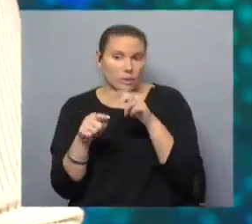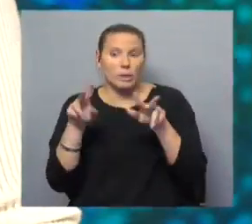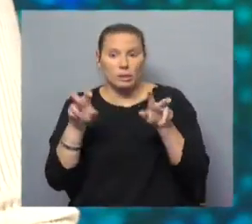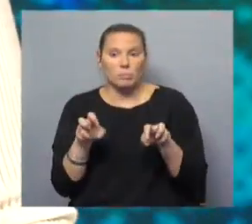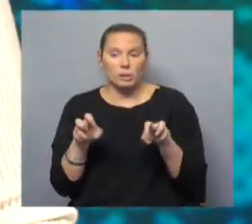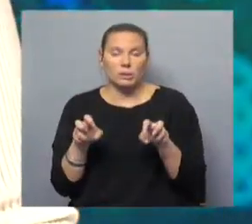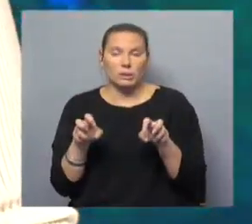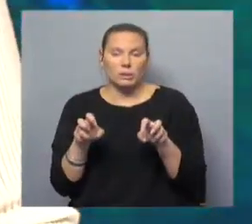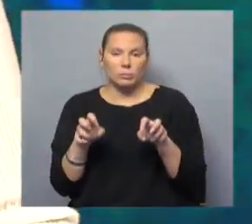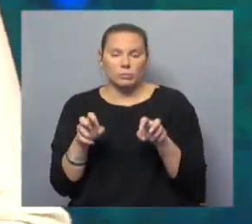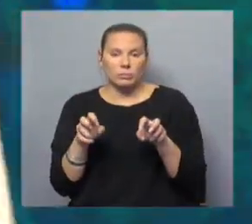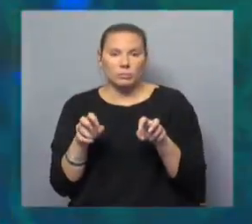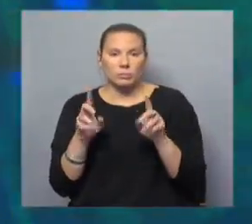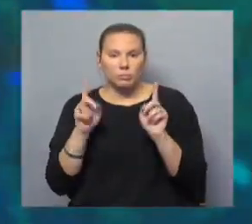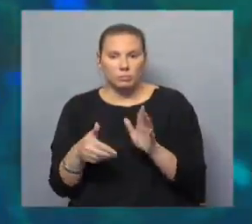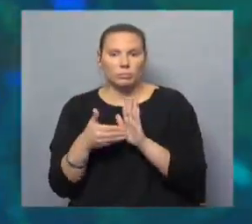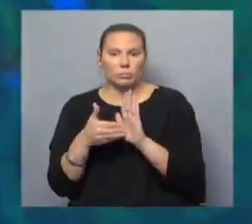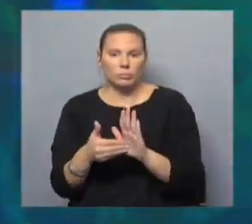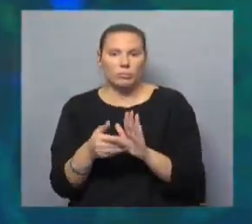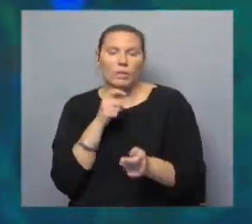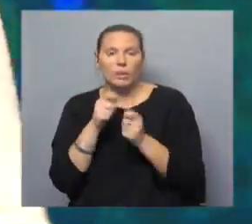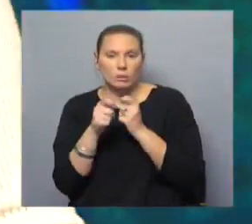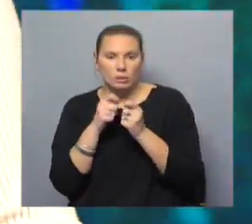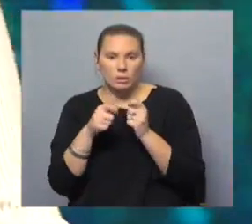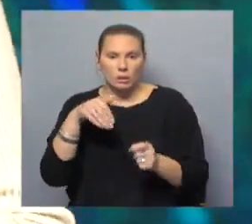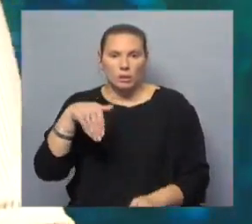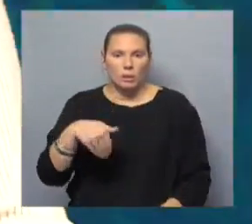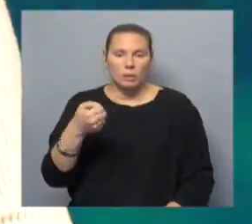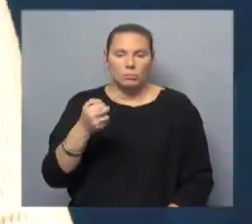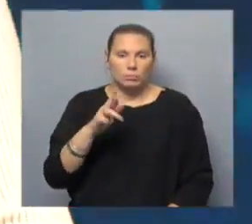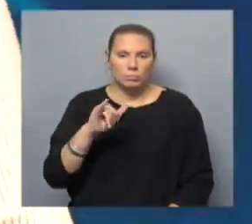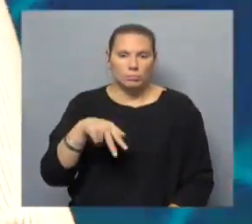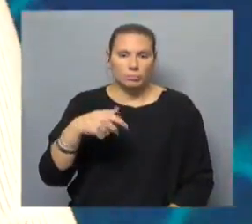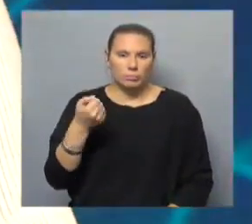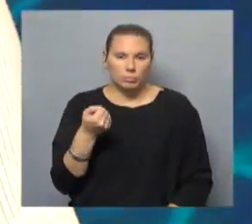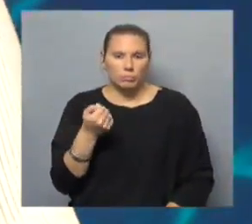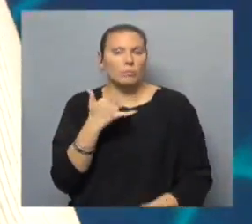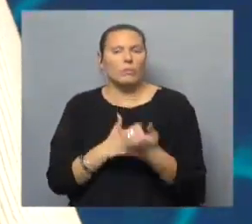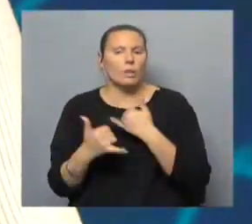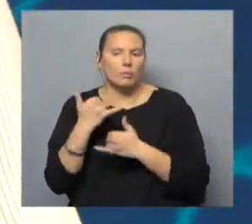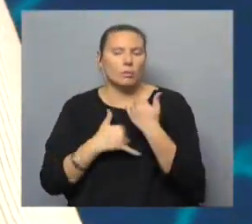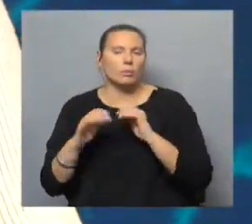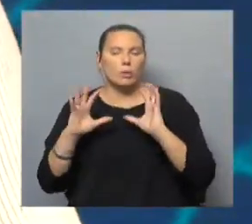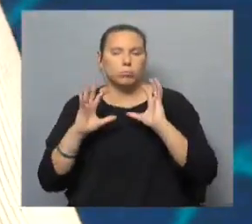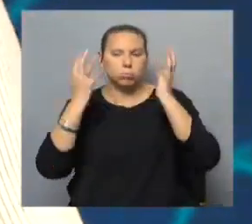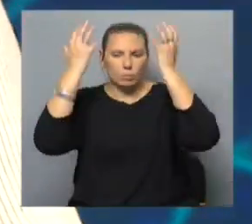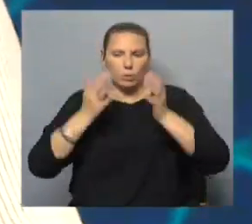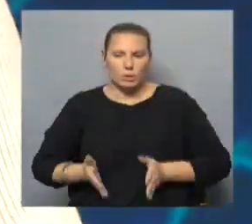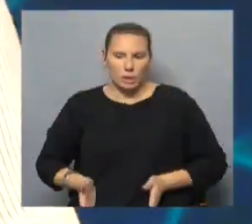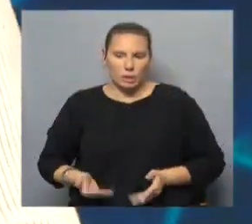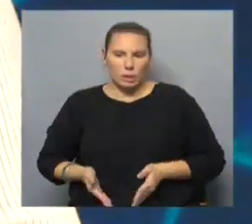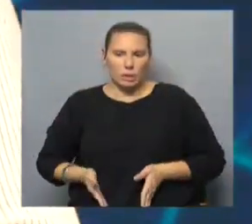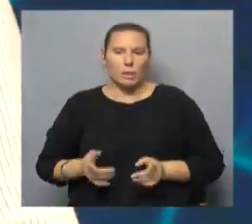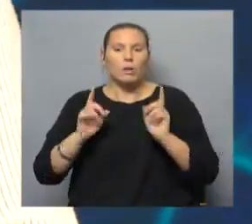y además va a presentar una nota que hizo Mariana Abreu sobre los datos de violencia de género, justamente